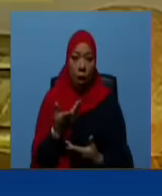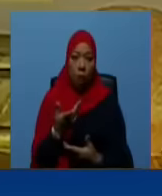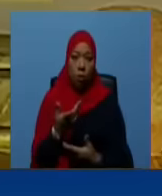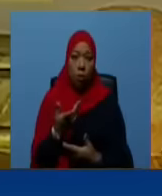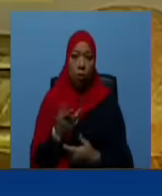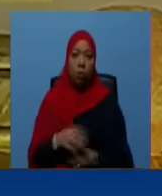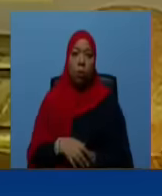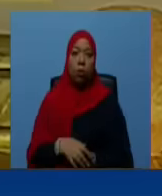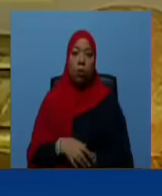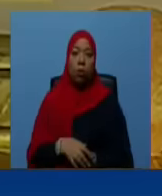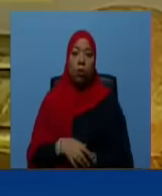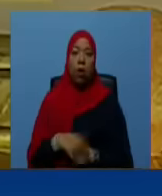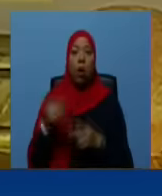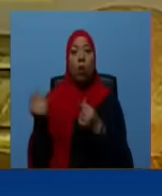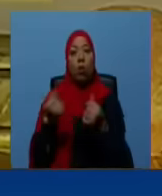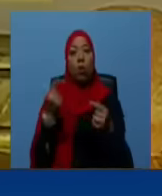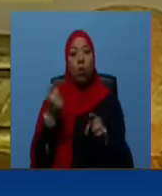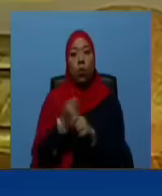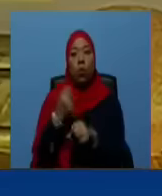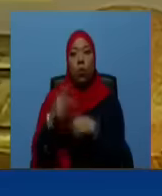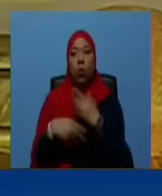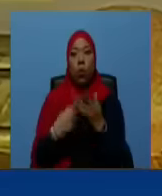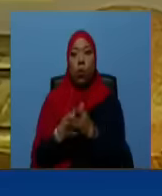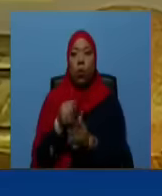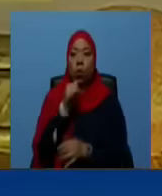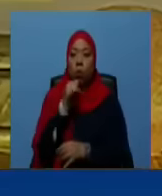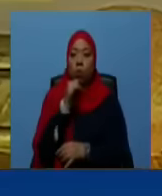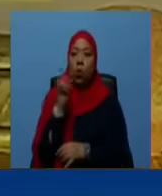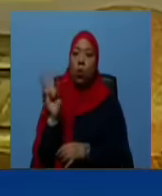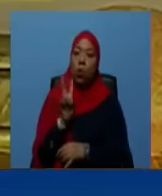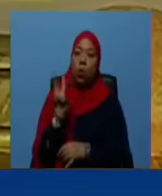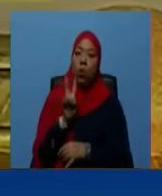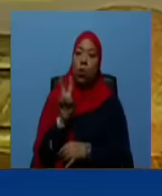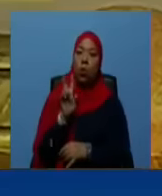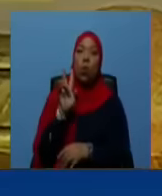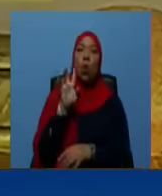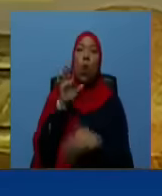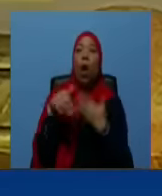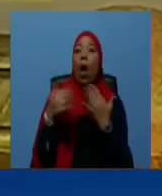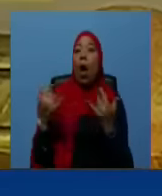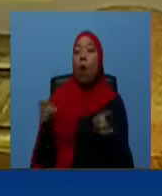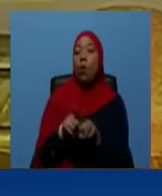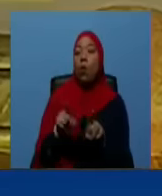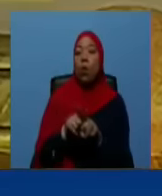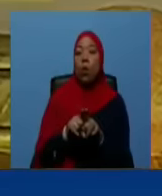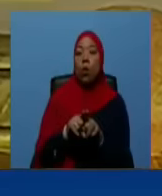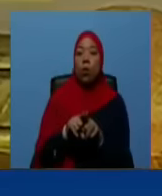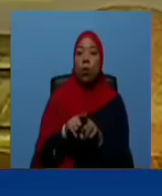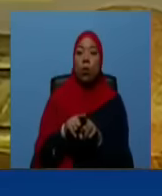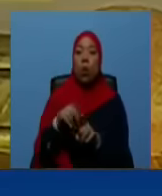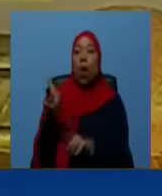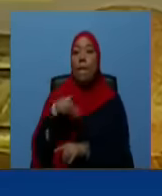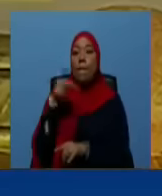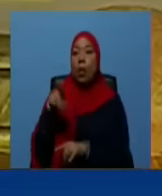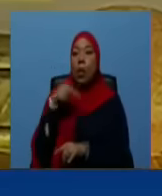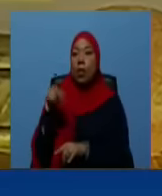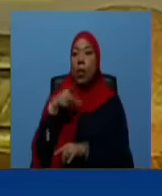Ya la economía no es un campo de batalla de las ideologías, de los partidos y de la política.